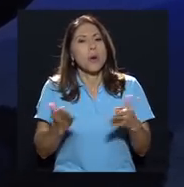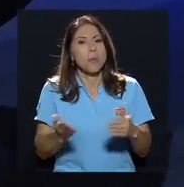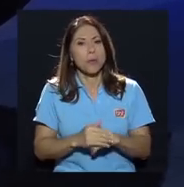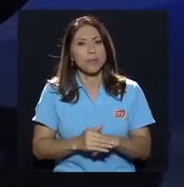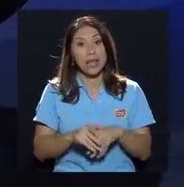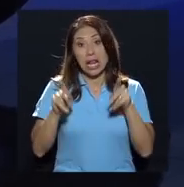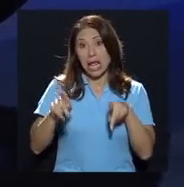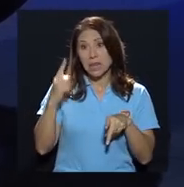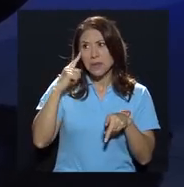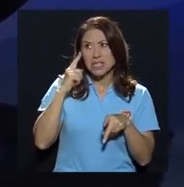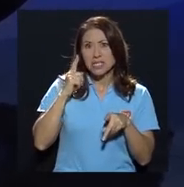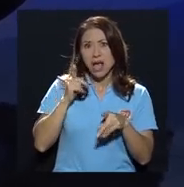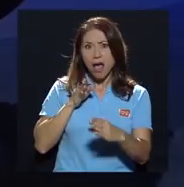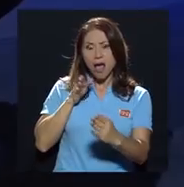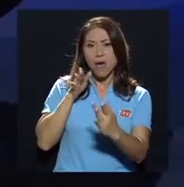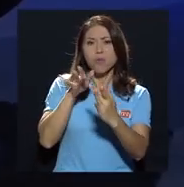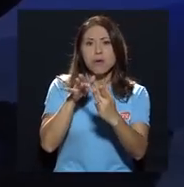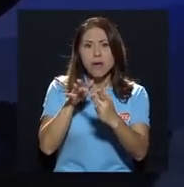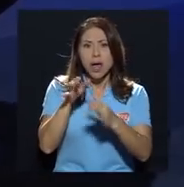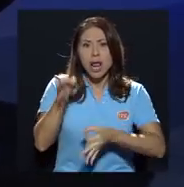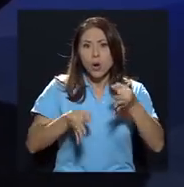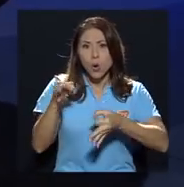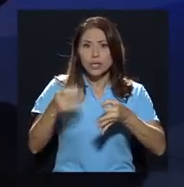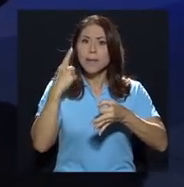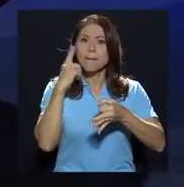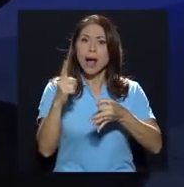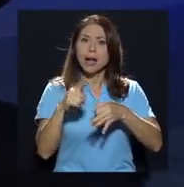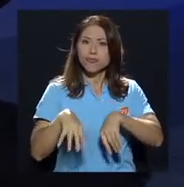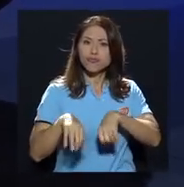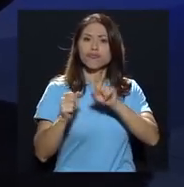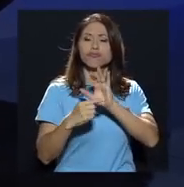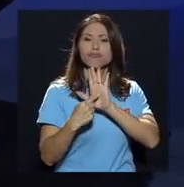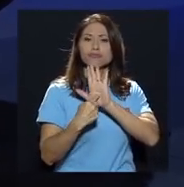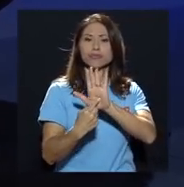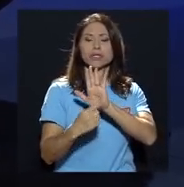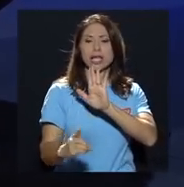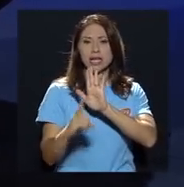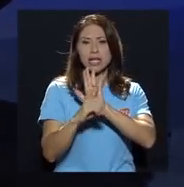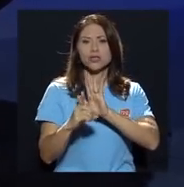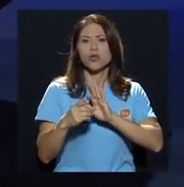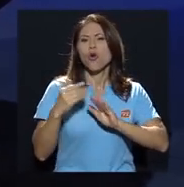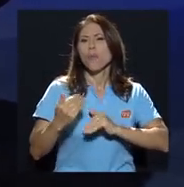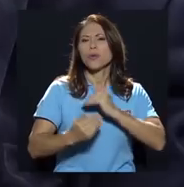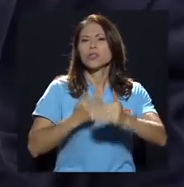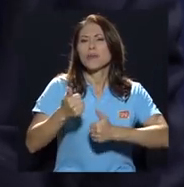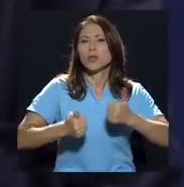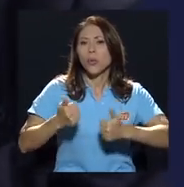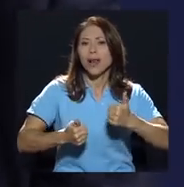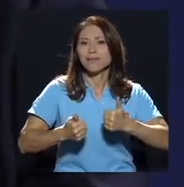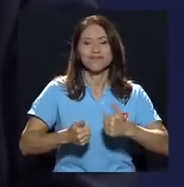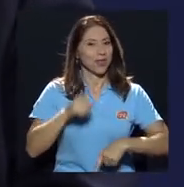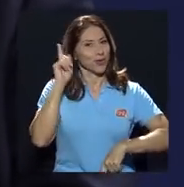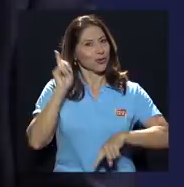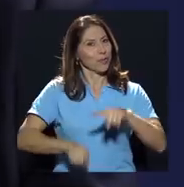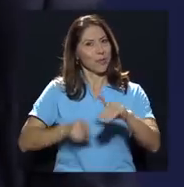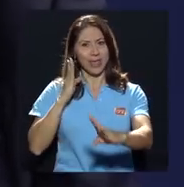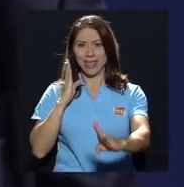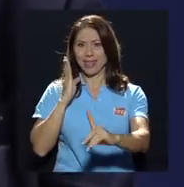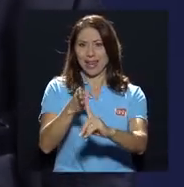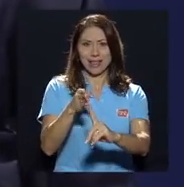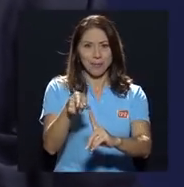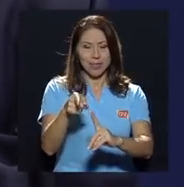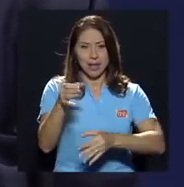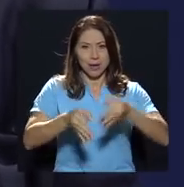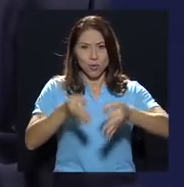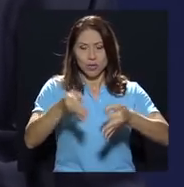la gente podría pensar aqu directamente la corte y reivindico mi derecho pues cuál es ese procedimiento no no se puede recurrir directamente